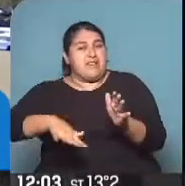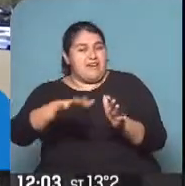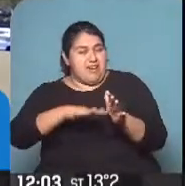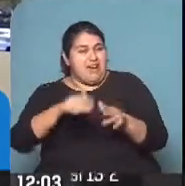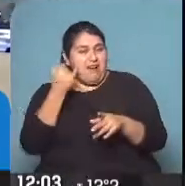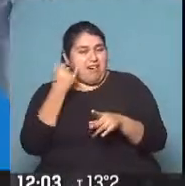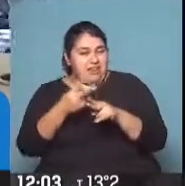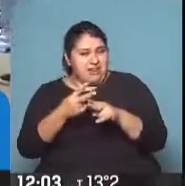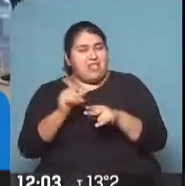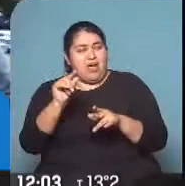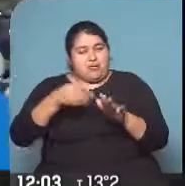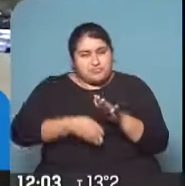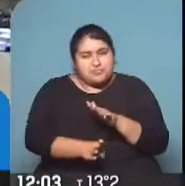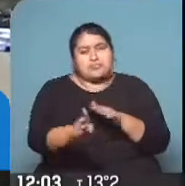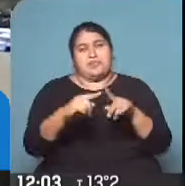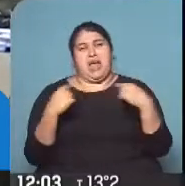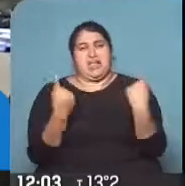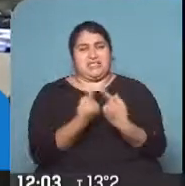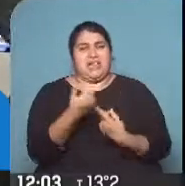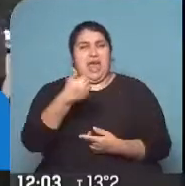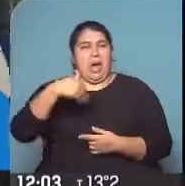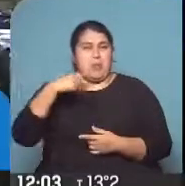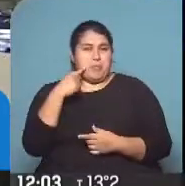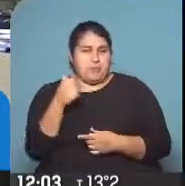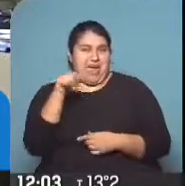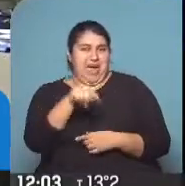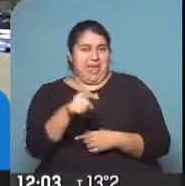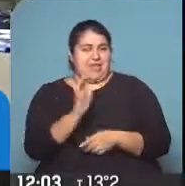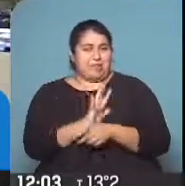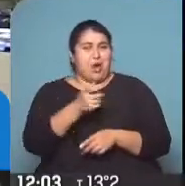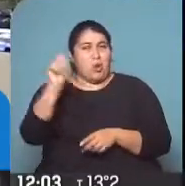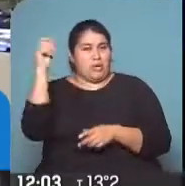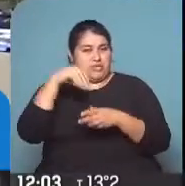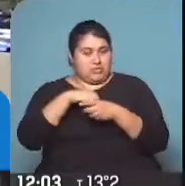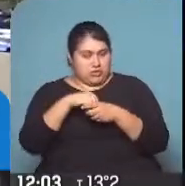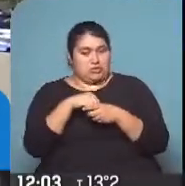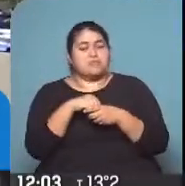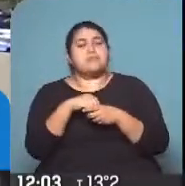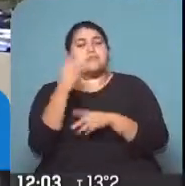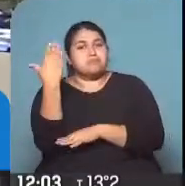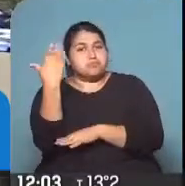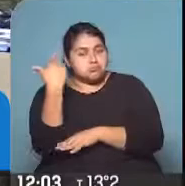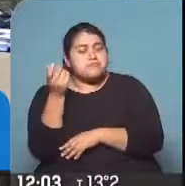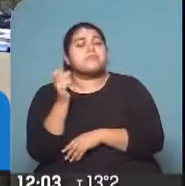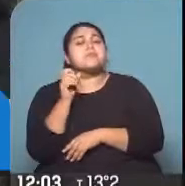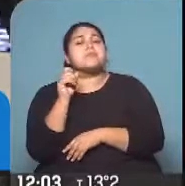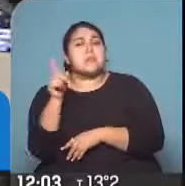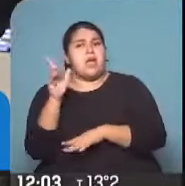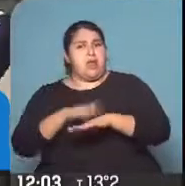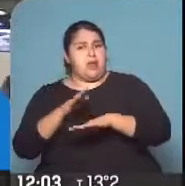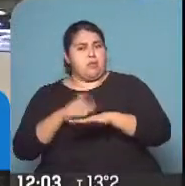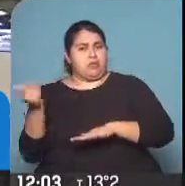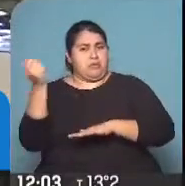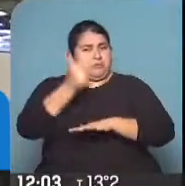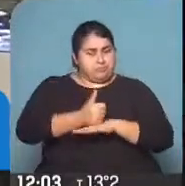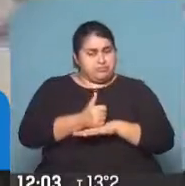punto de ingresar a la sala AMIA, el lugar donde se desarrollará este juicio oral que la tiene como imputada,